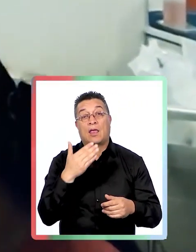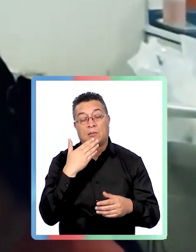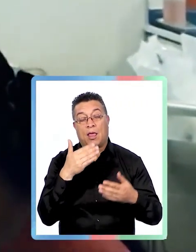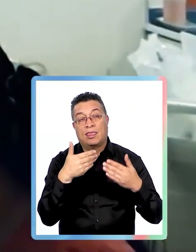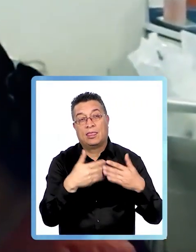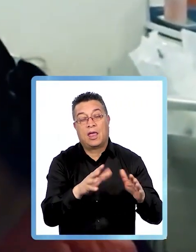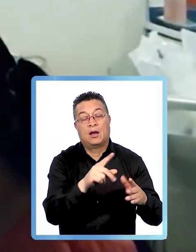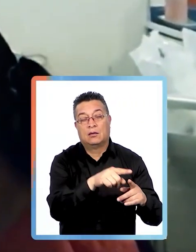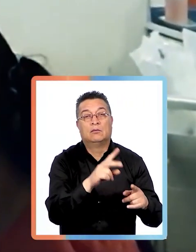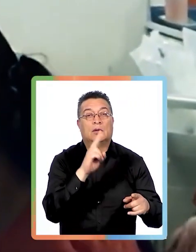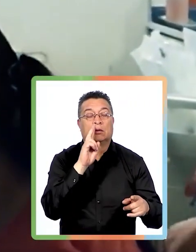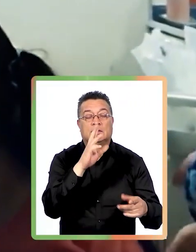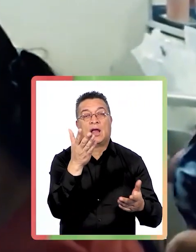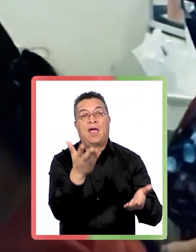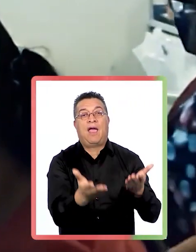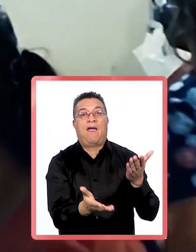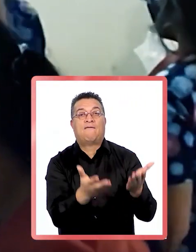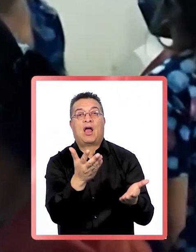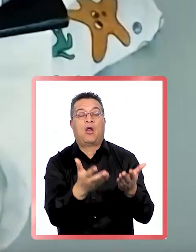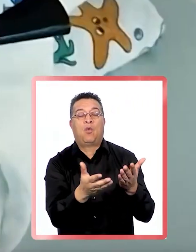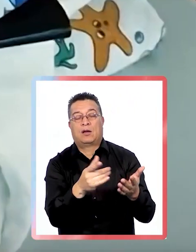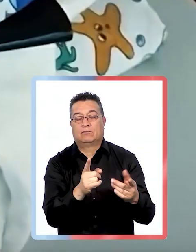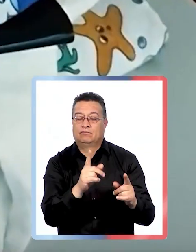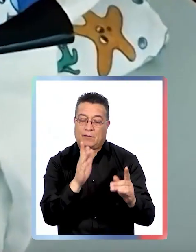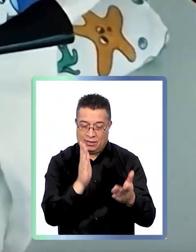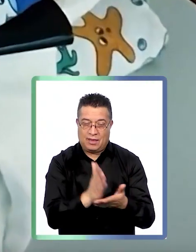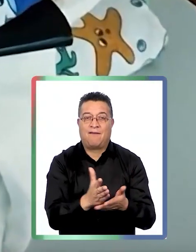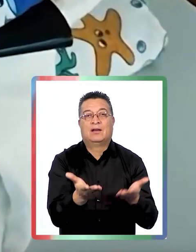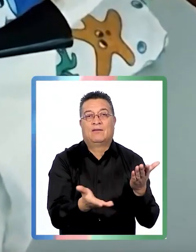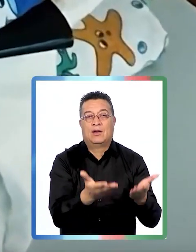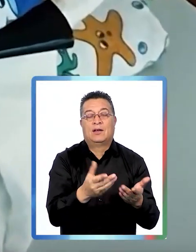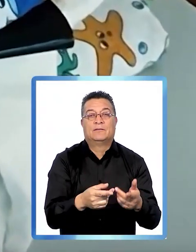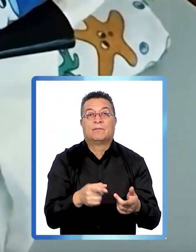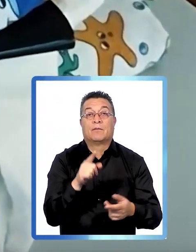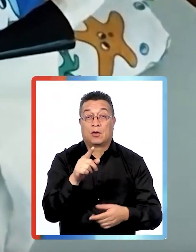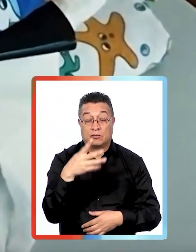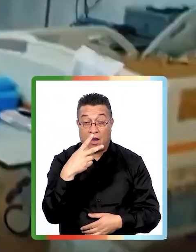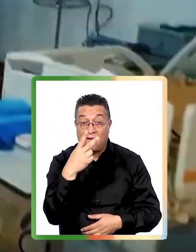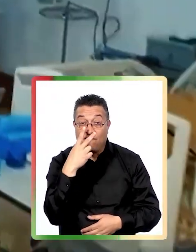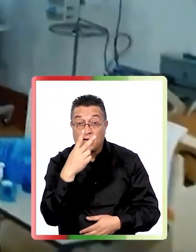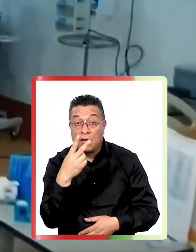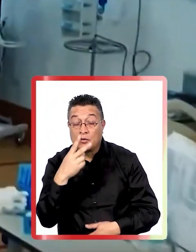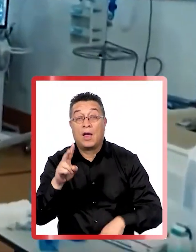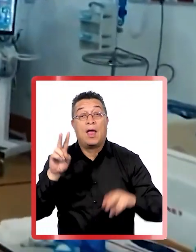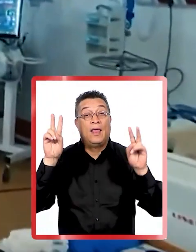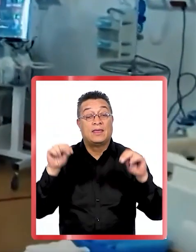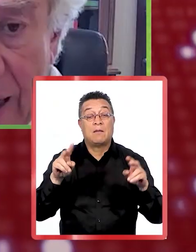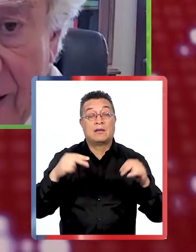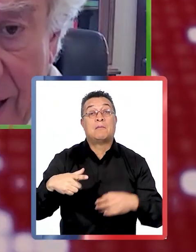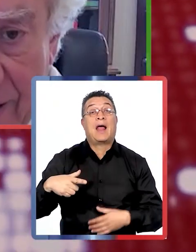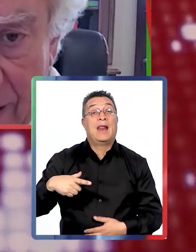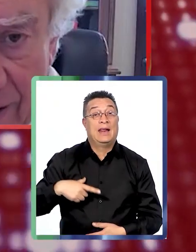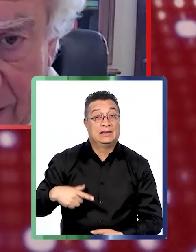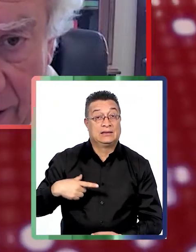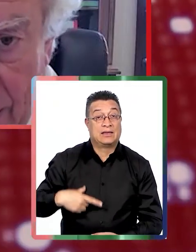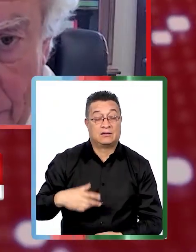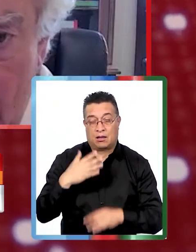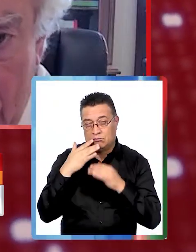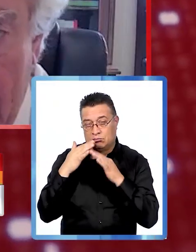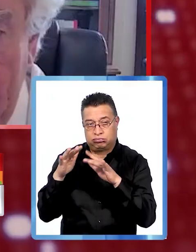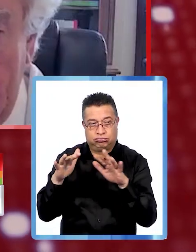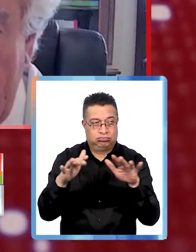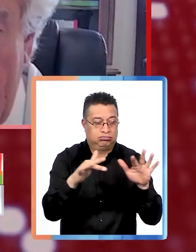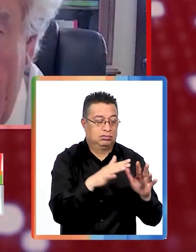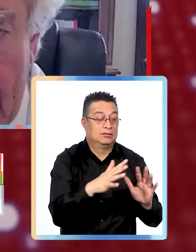y dejar esto sin que sea evaluado adecuadamente. Así que tú has visto hoy día el tema de las licencias que está